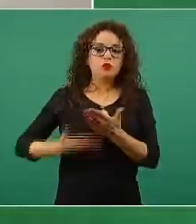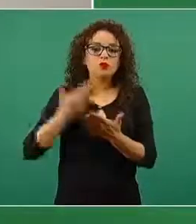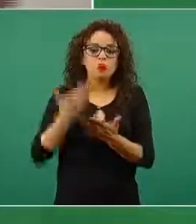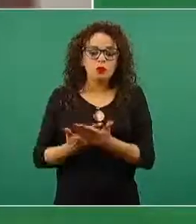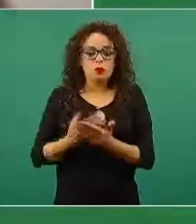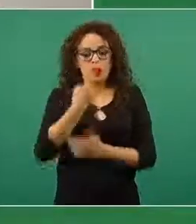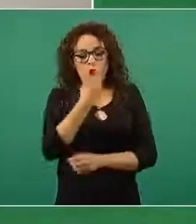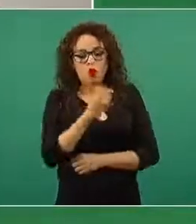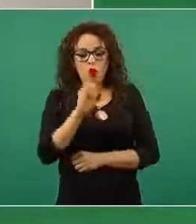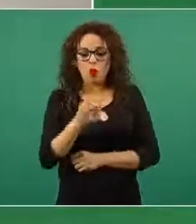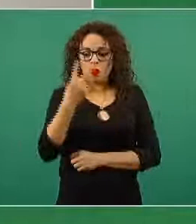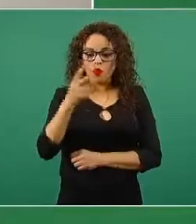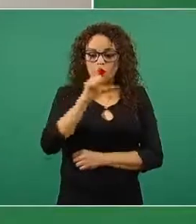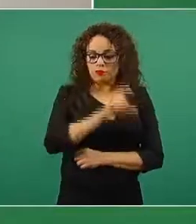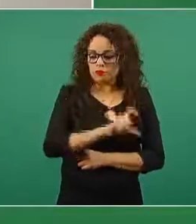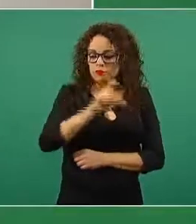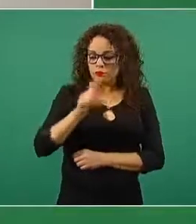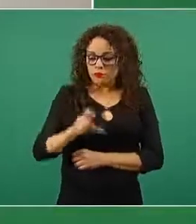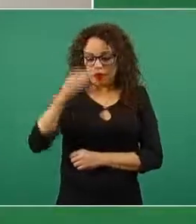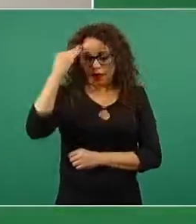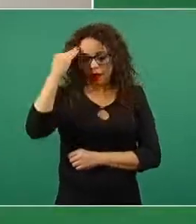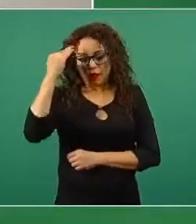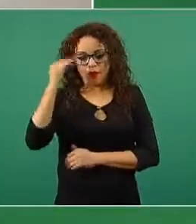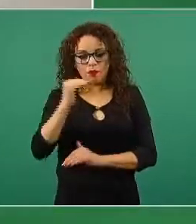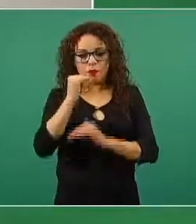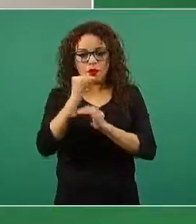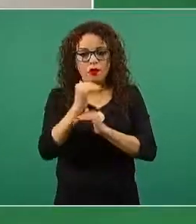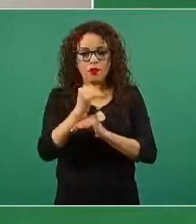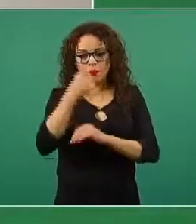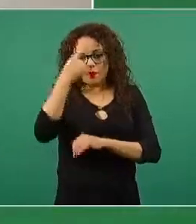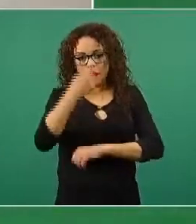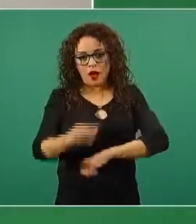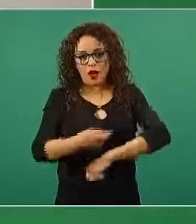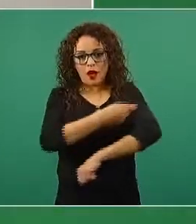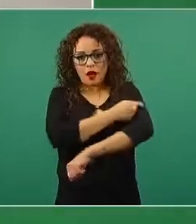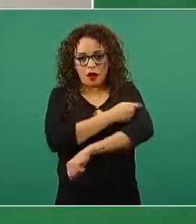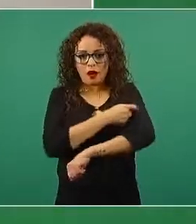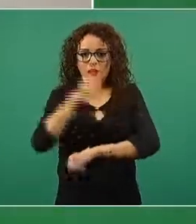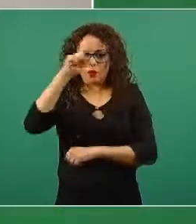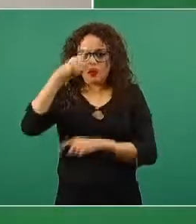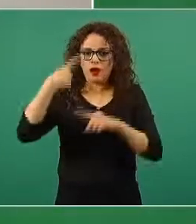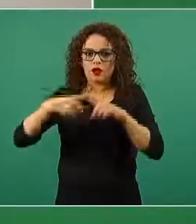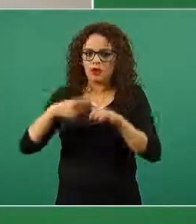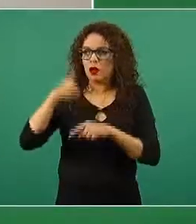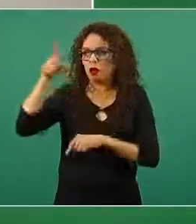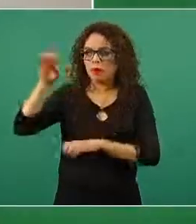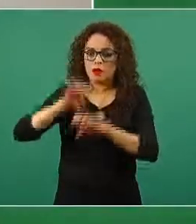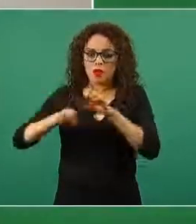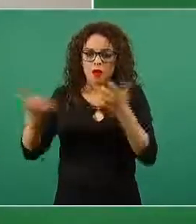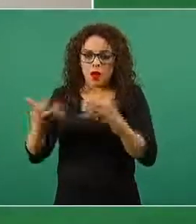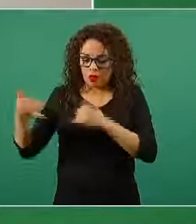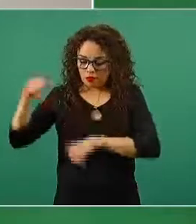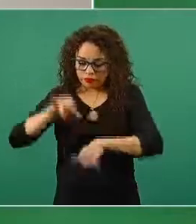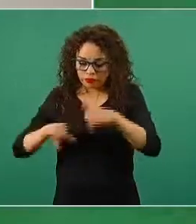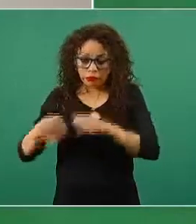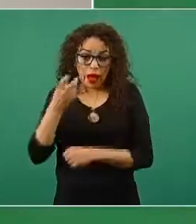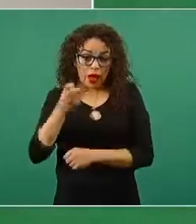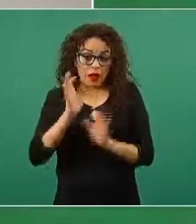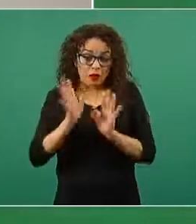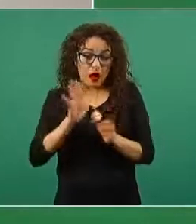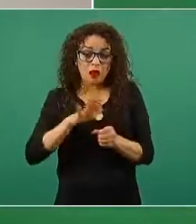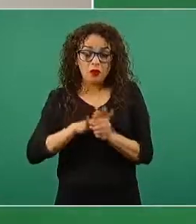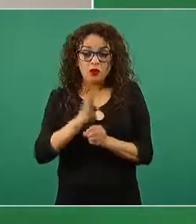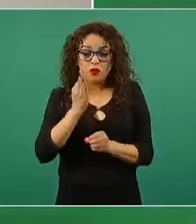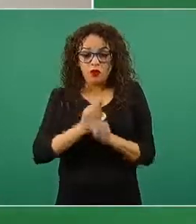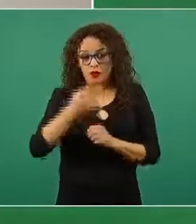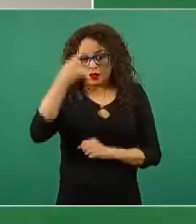dos dosis y sus tiempos específicos de aplicación, con eso bastará para continuar